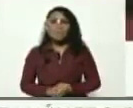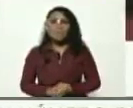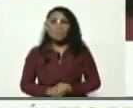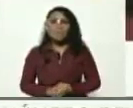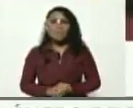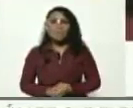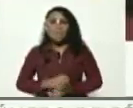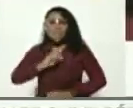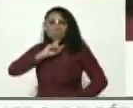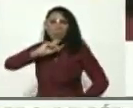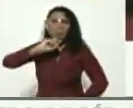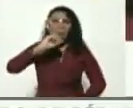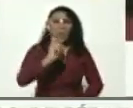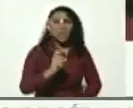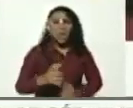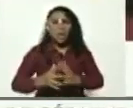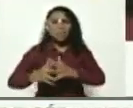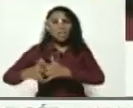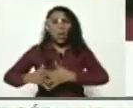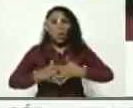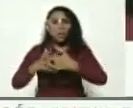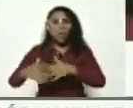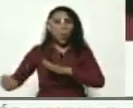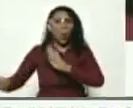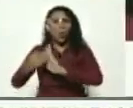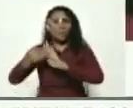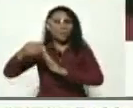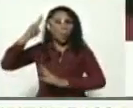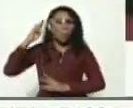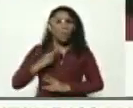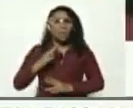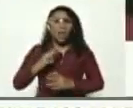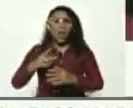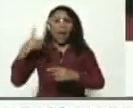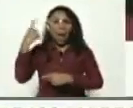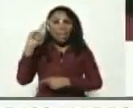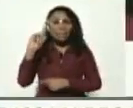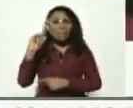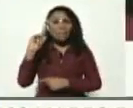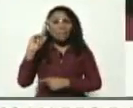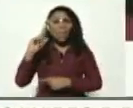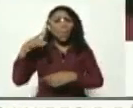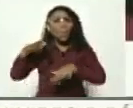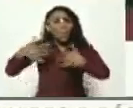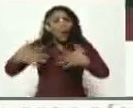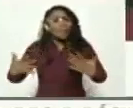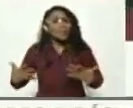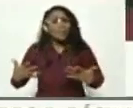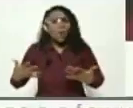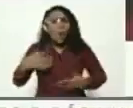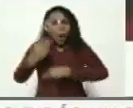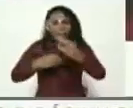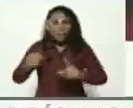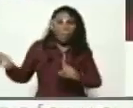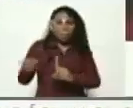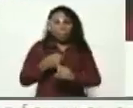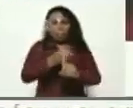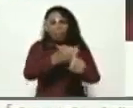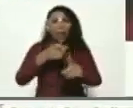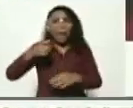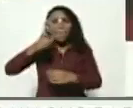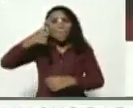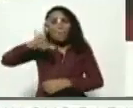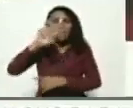El odio de los Estados Unidos contra Bolívar está aún vigente cuando agrede al pueblo de